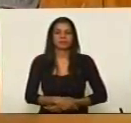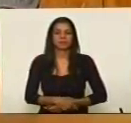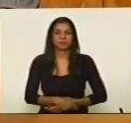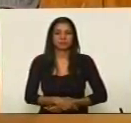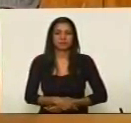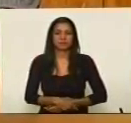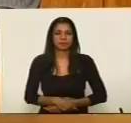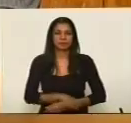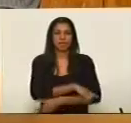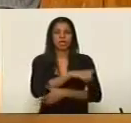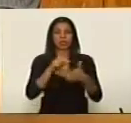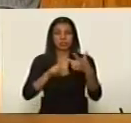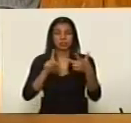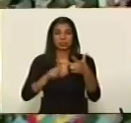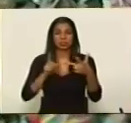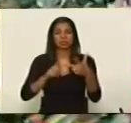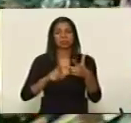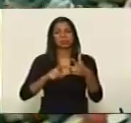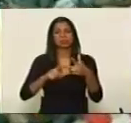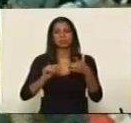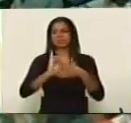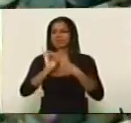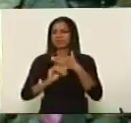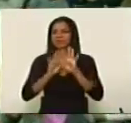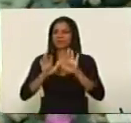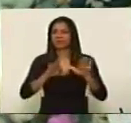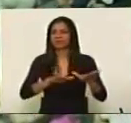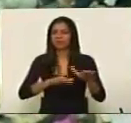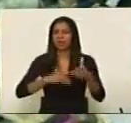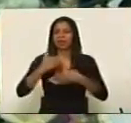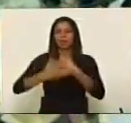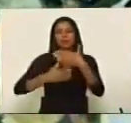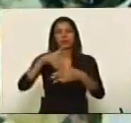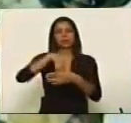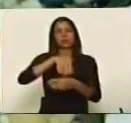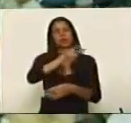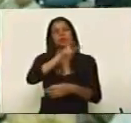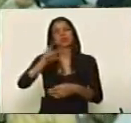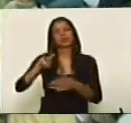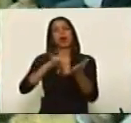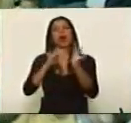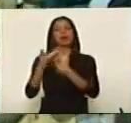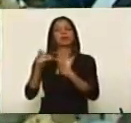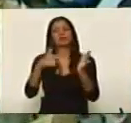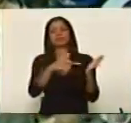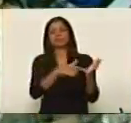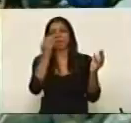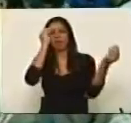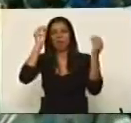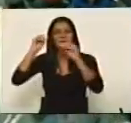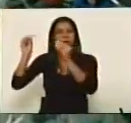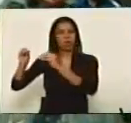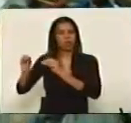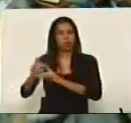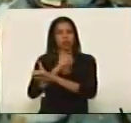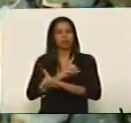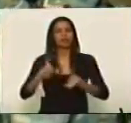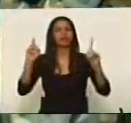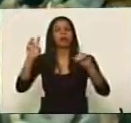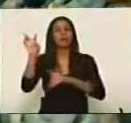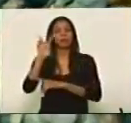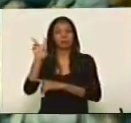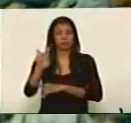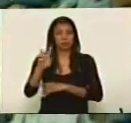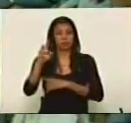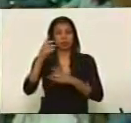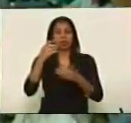En el tercer punto, el acuerdo constituyente de respaldo al proceso electoral presidencial del 22 de abril en el marco del acuerdo de convivencia democrática por Venezuela